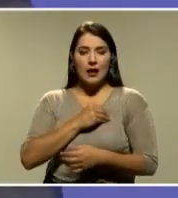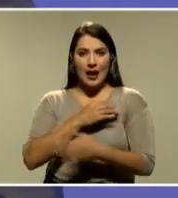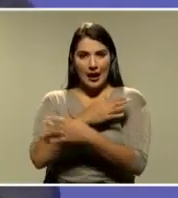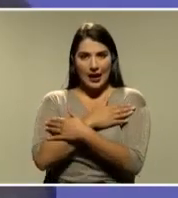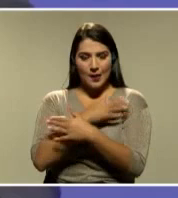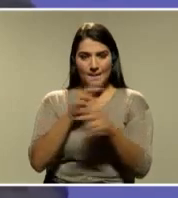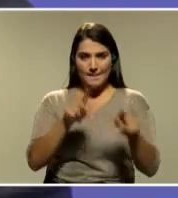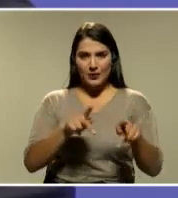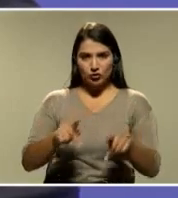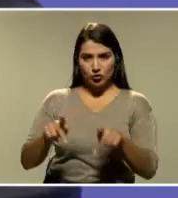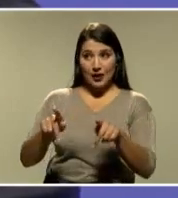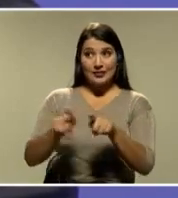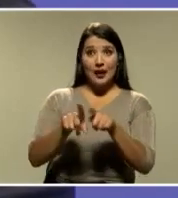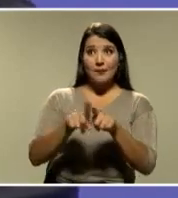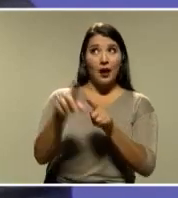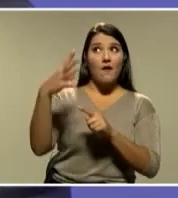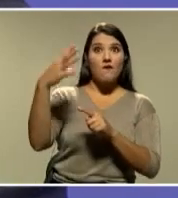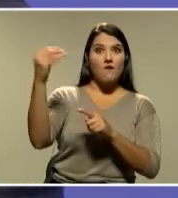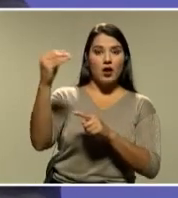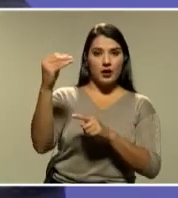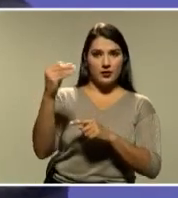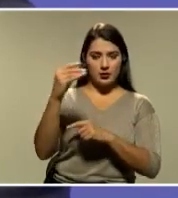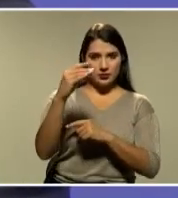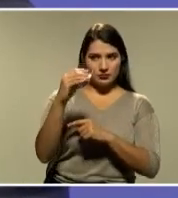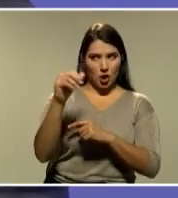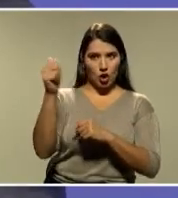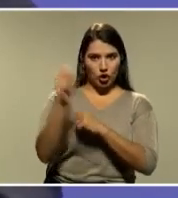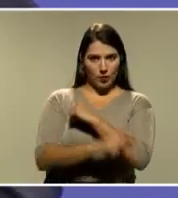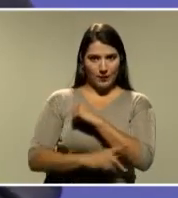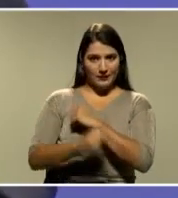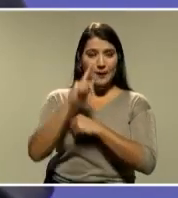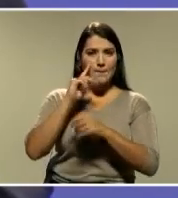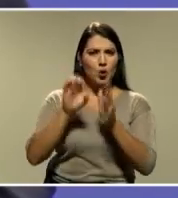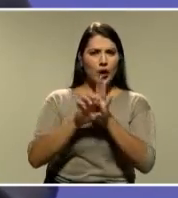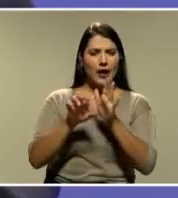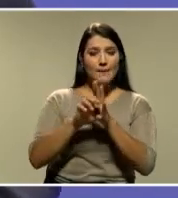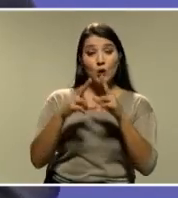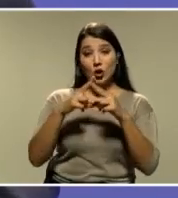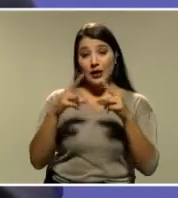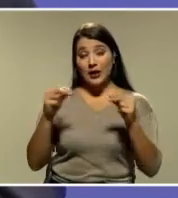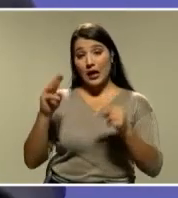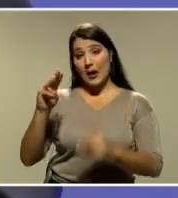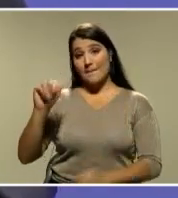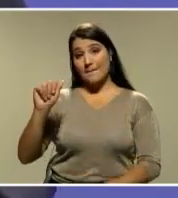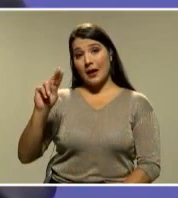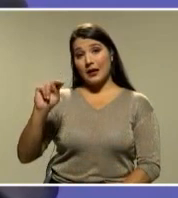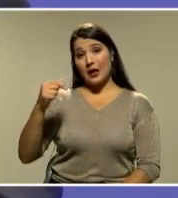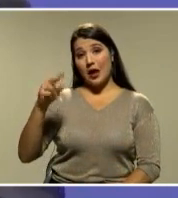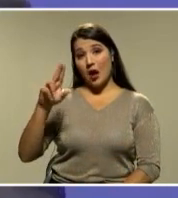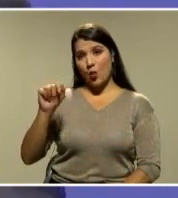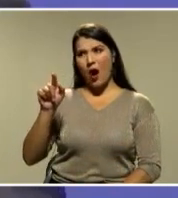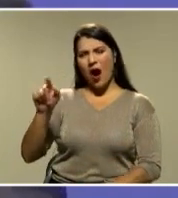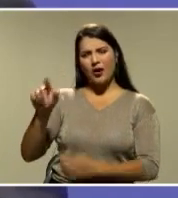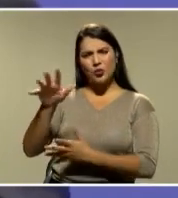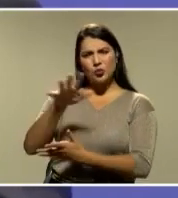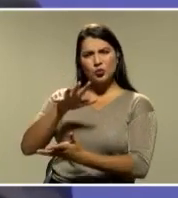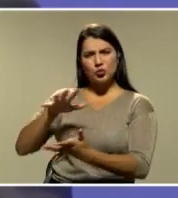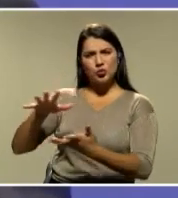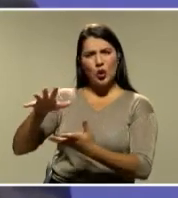incluso fuera de nuestras fronteras. O sea, cosas que yo viví, por ejemplo, en Managua, Nicaragua, después de un huracán que había